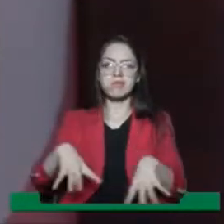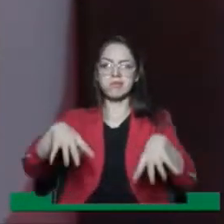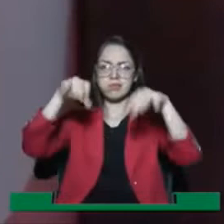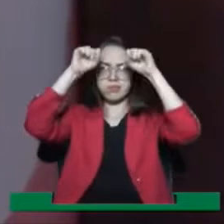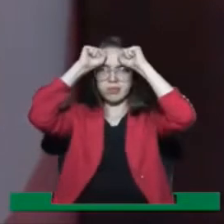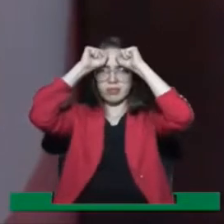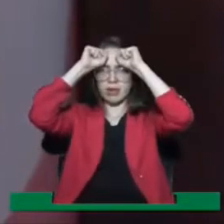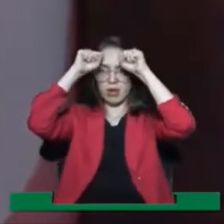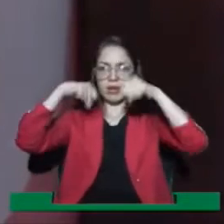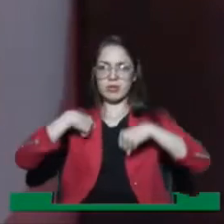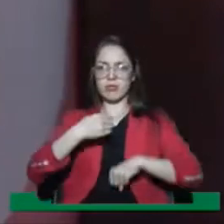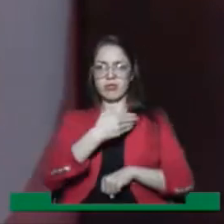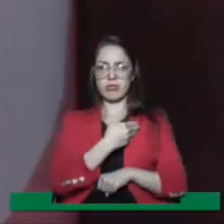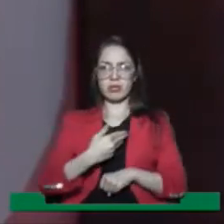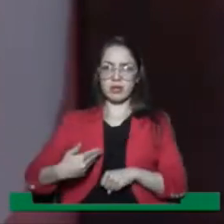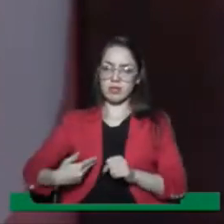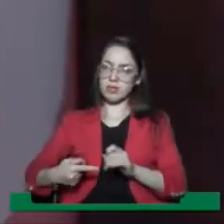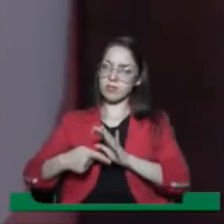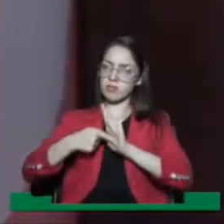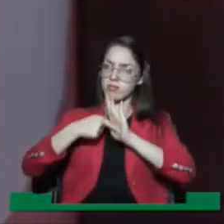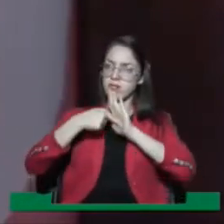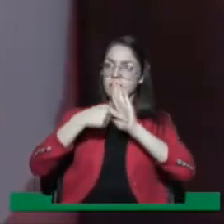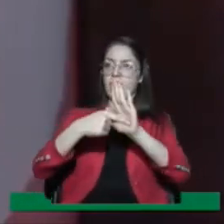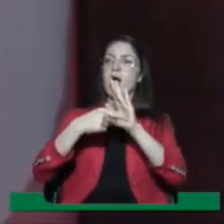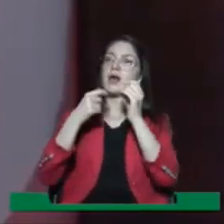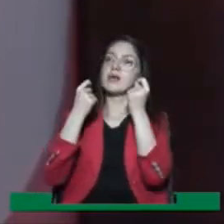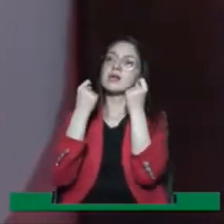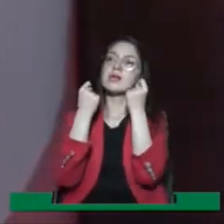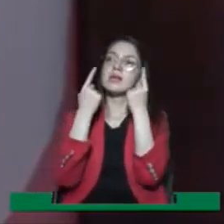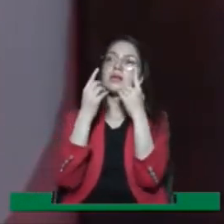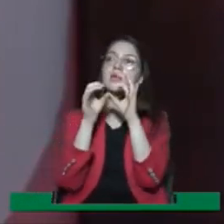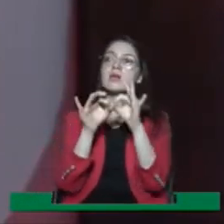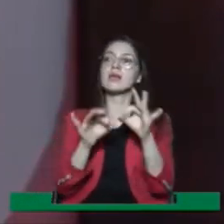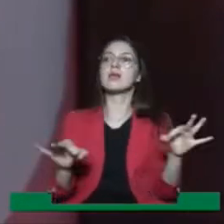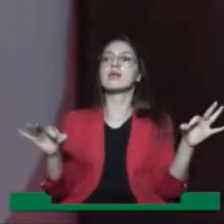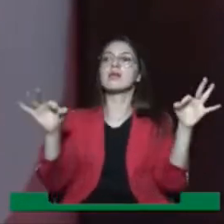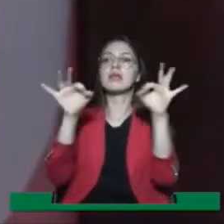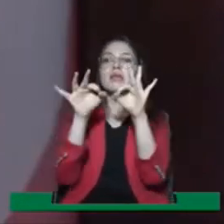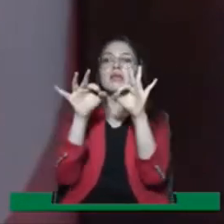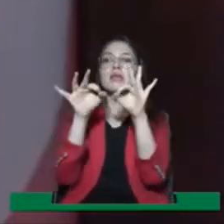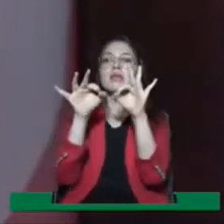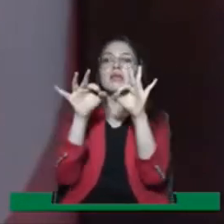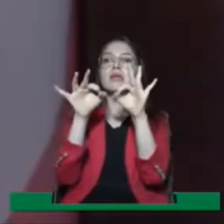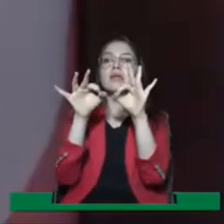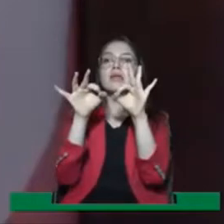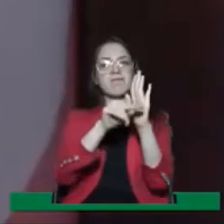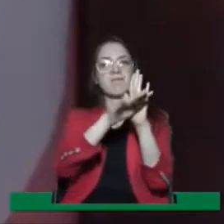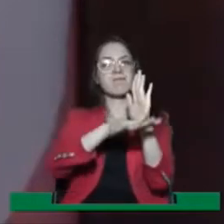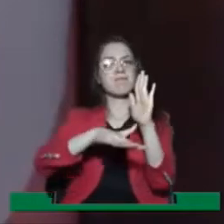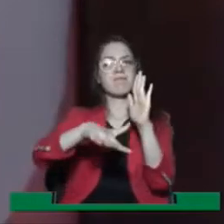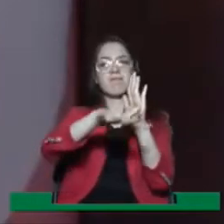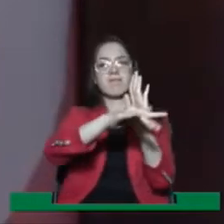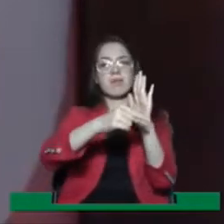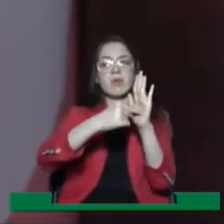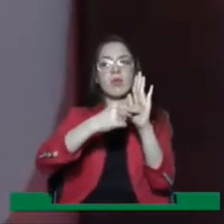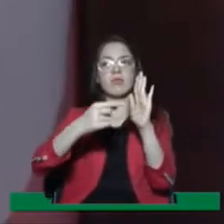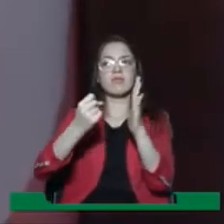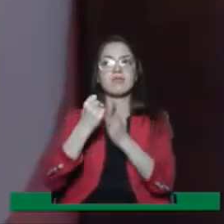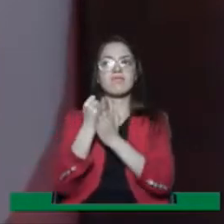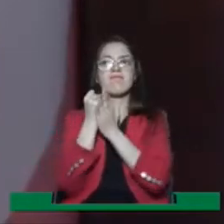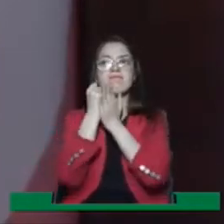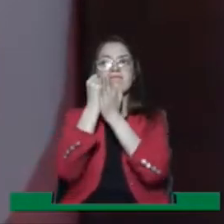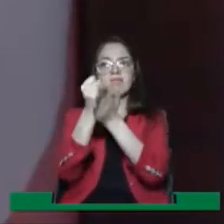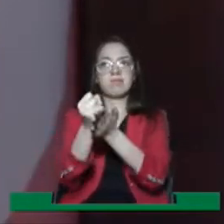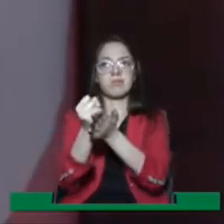parte de la lista y poder entender que es importante generar políticas públicas que nos puedan ayudar a mejorar